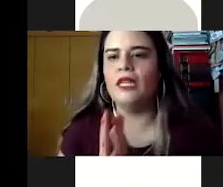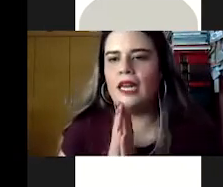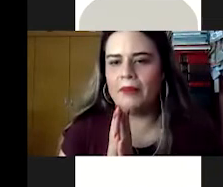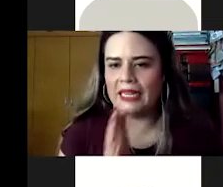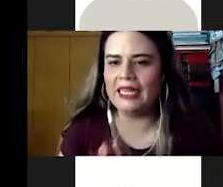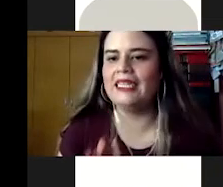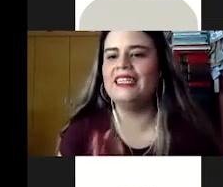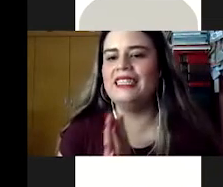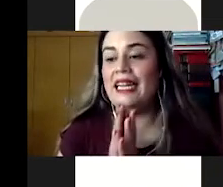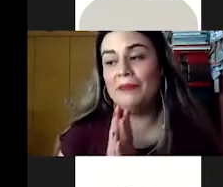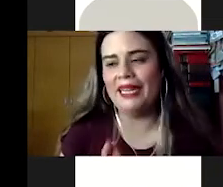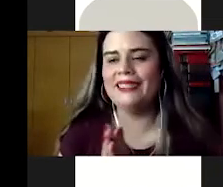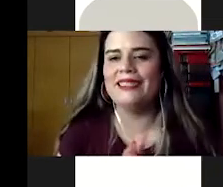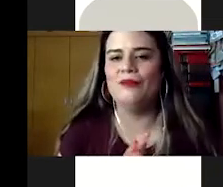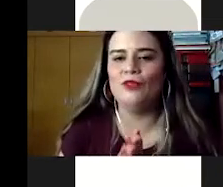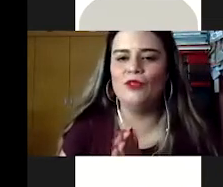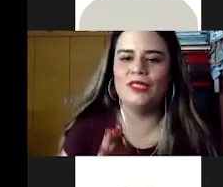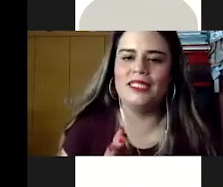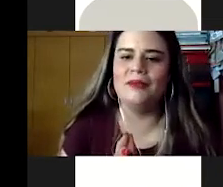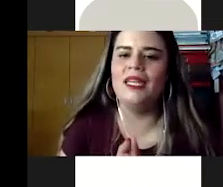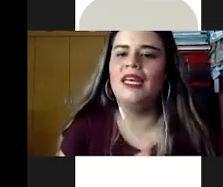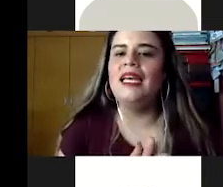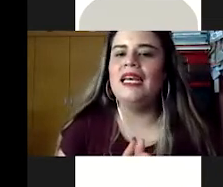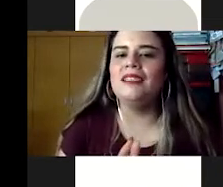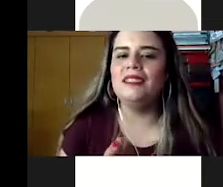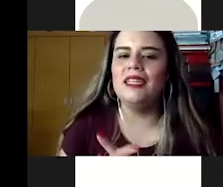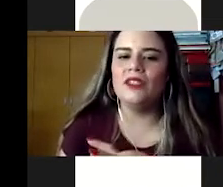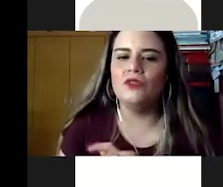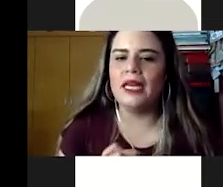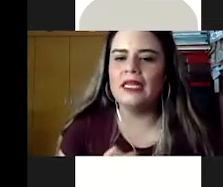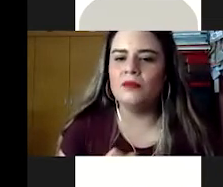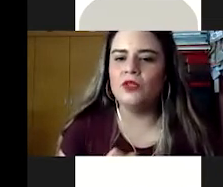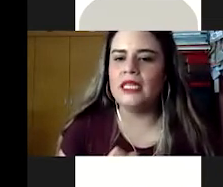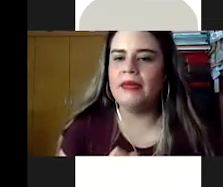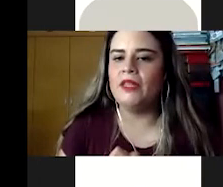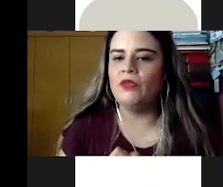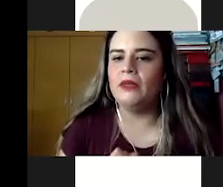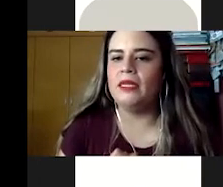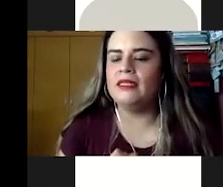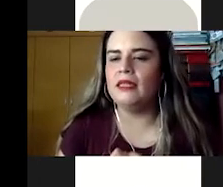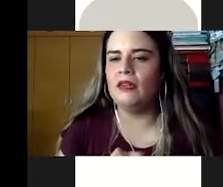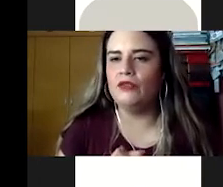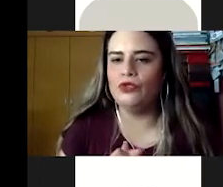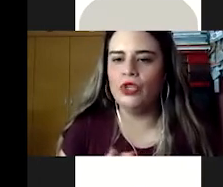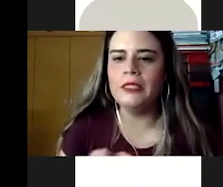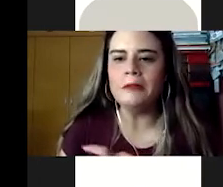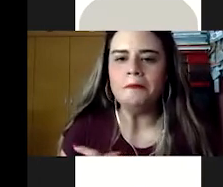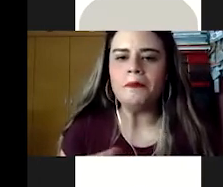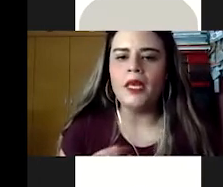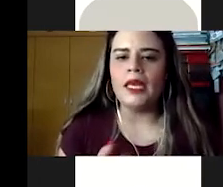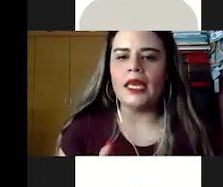Una de las peleas que tenemos como sociedad civil es hacer que estos mecanismos de seguimiento a nivel estatal